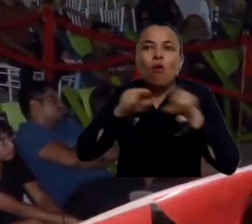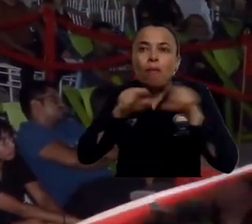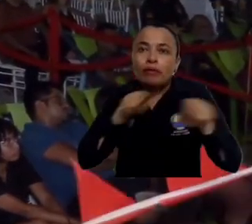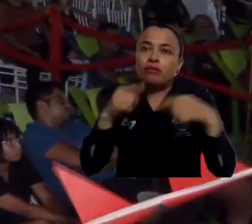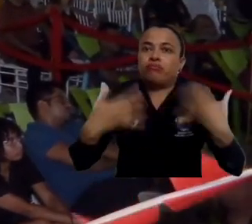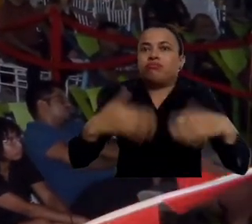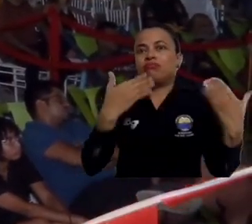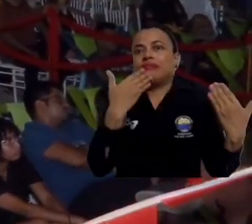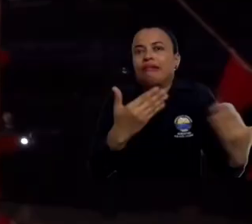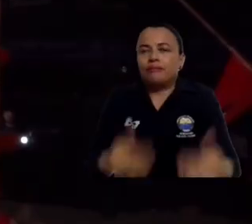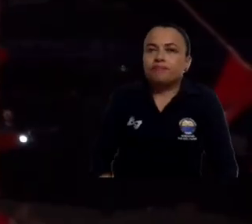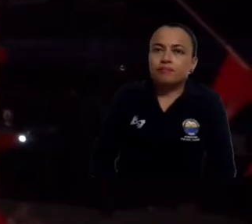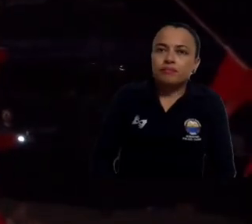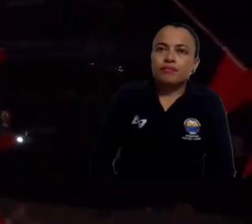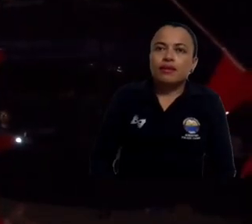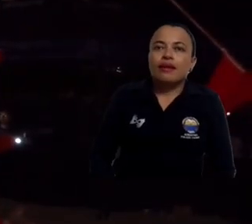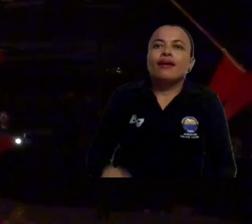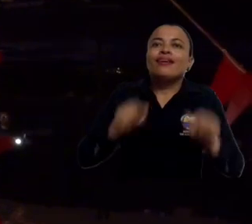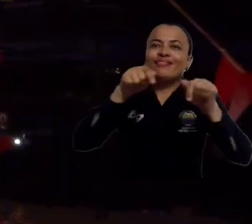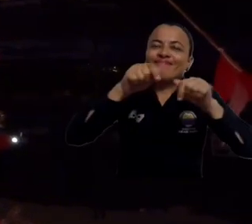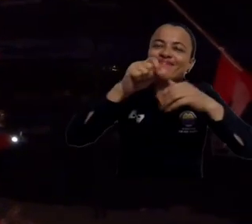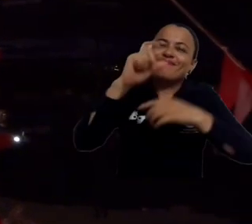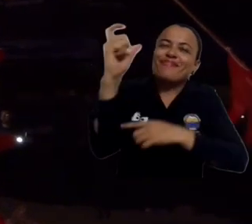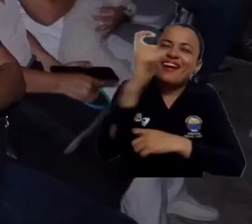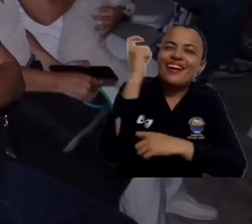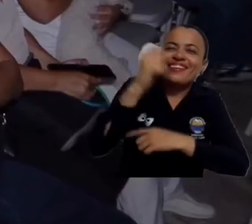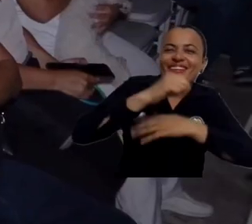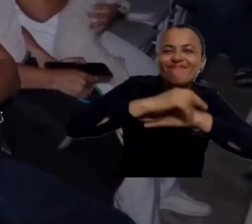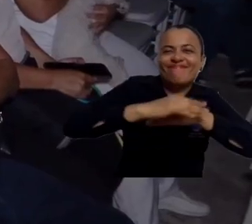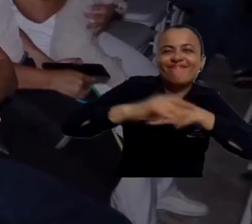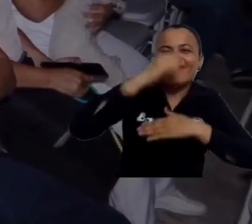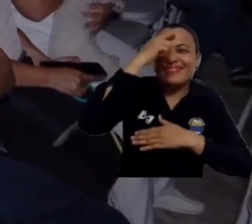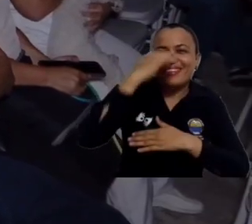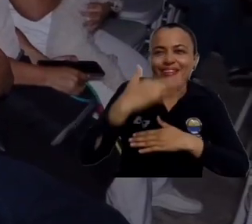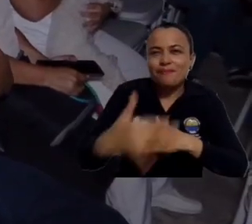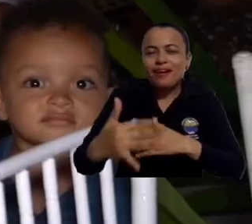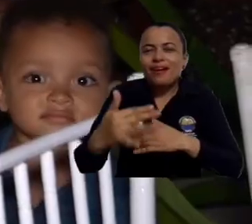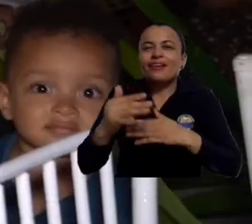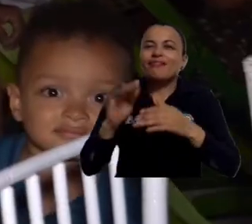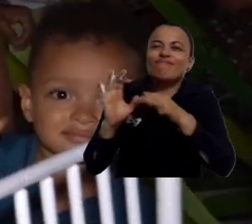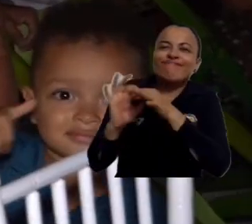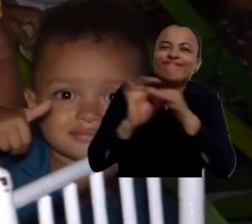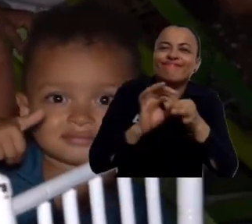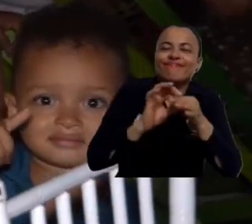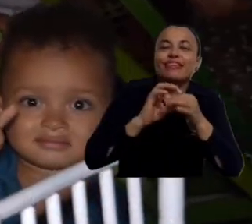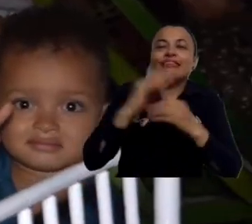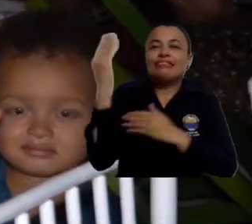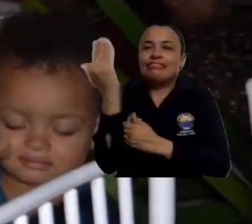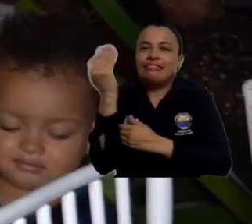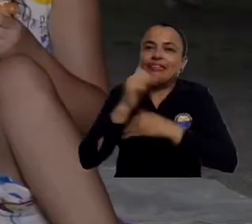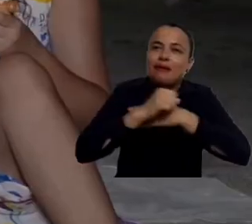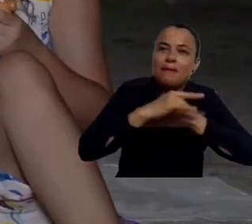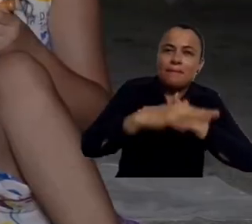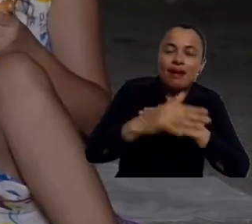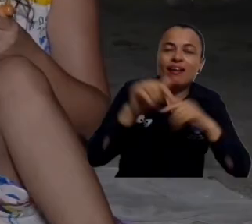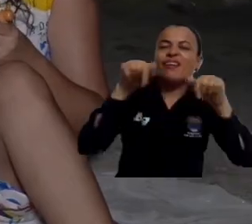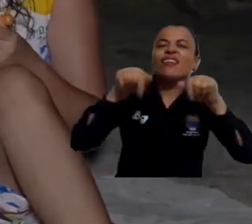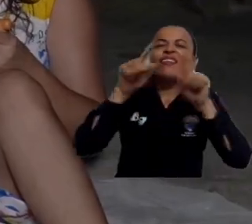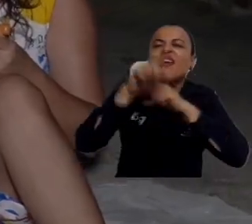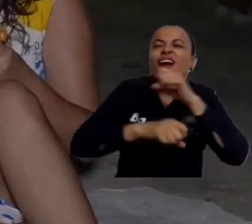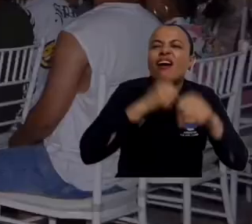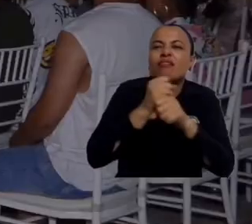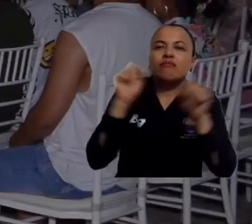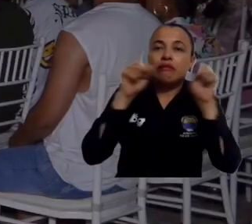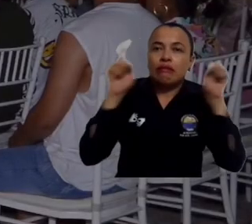Bahía de Santa Marta se celebró una vez más el vínculo entre el cine y el mar. Este año con la temática del calentamiento global,